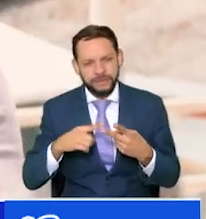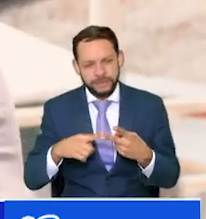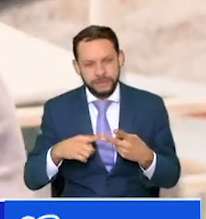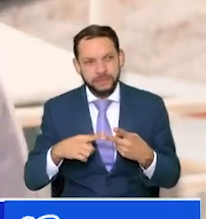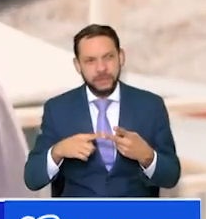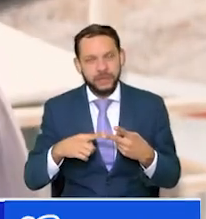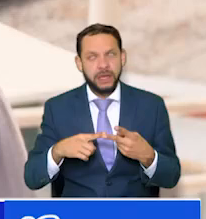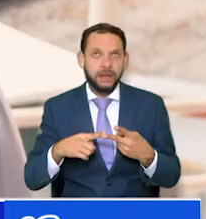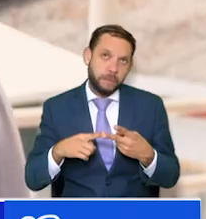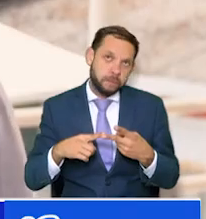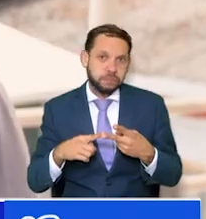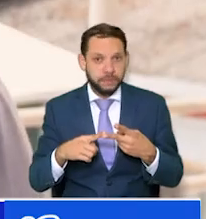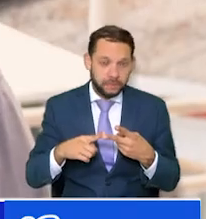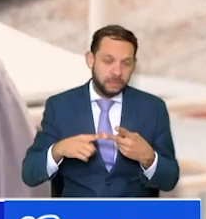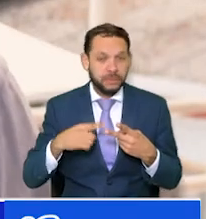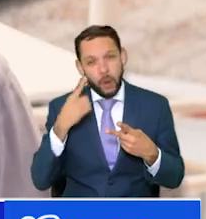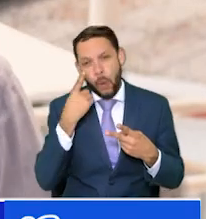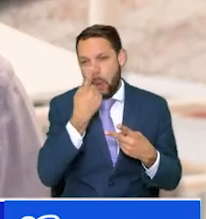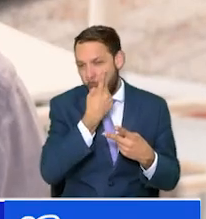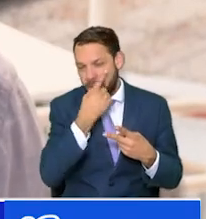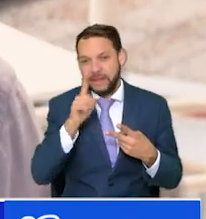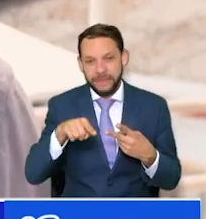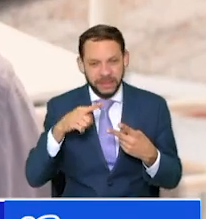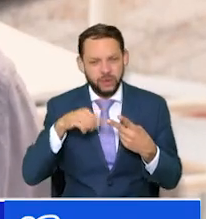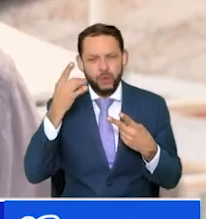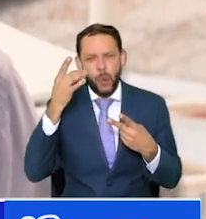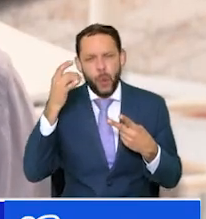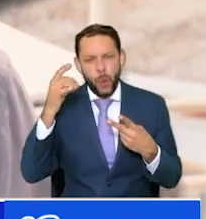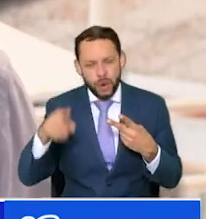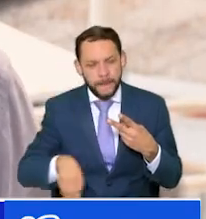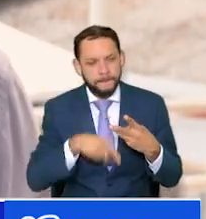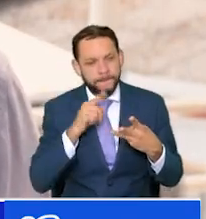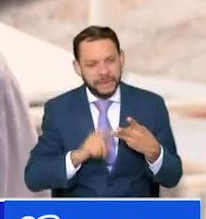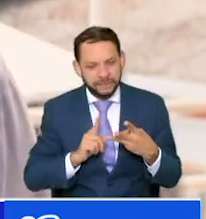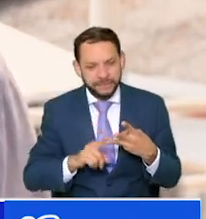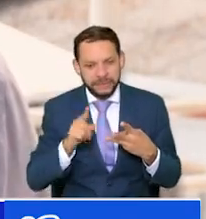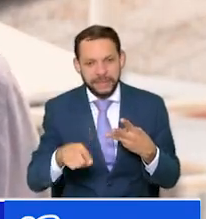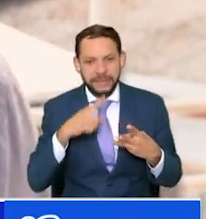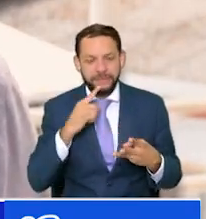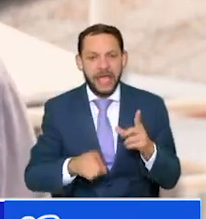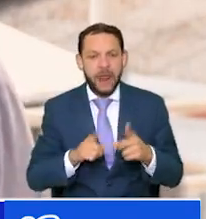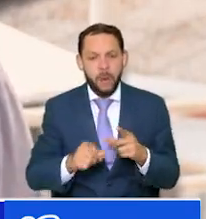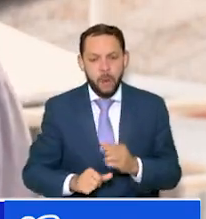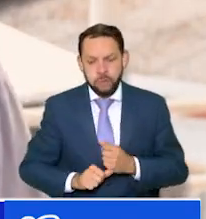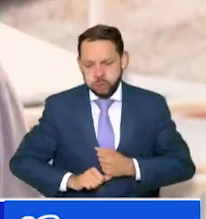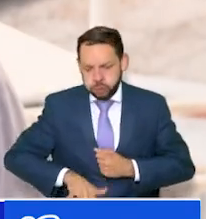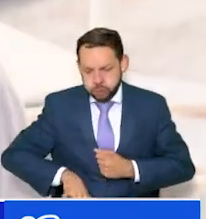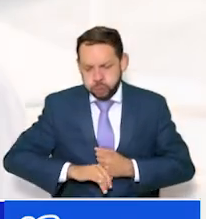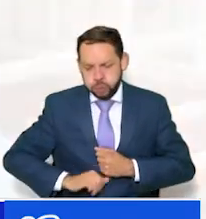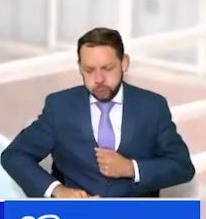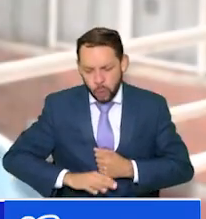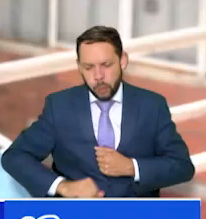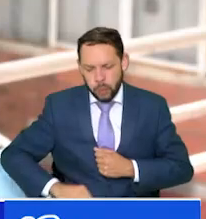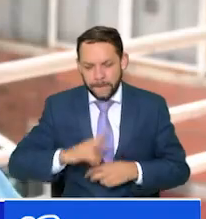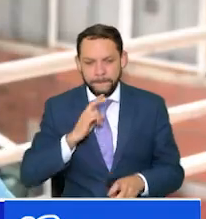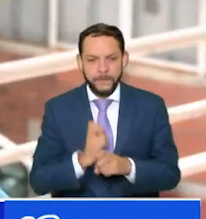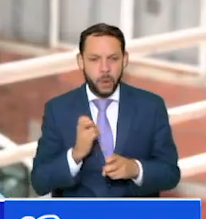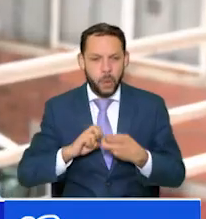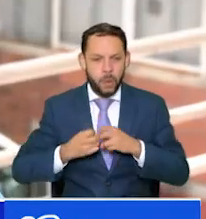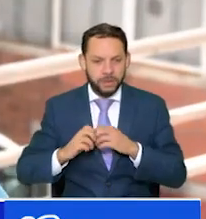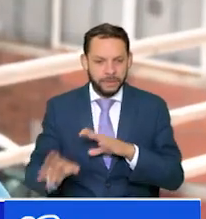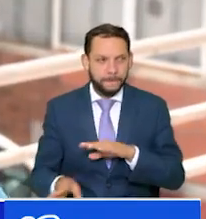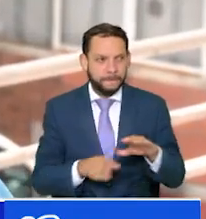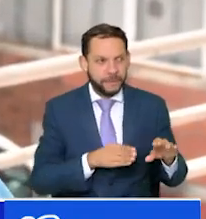retro por detrás de los ojos y puede estar dando diarrea y estos síntomas asociados el promedio de